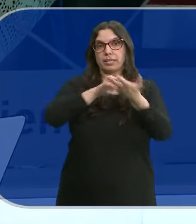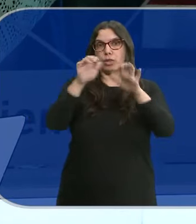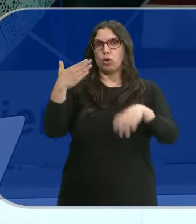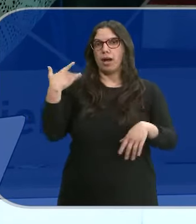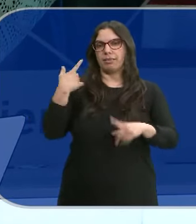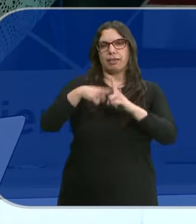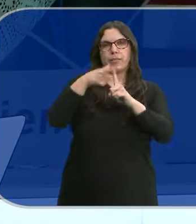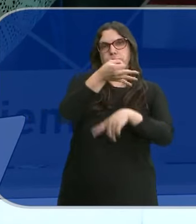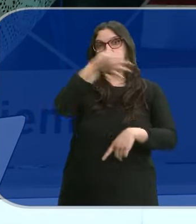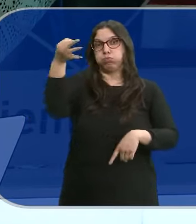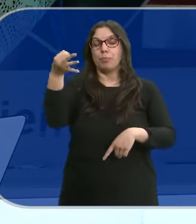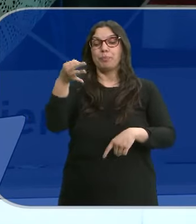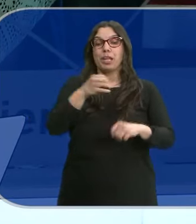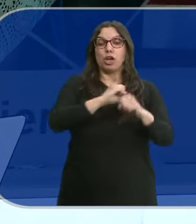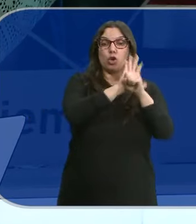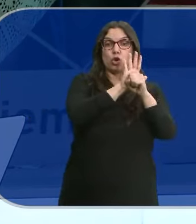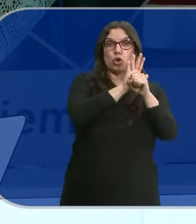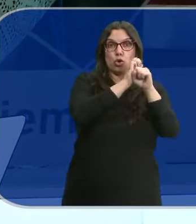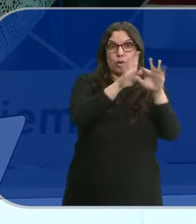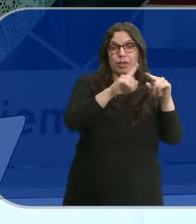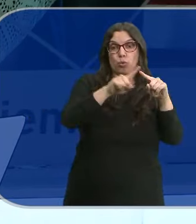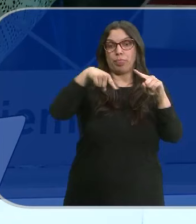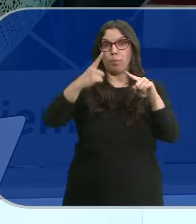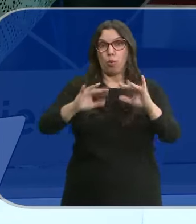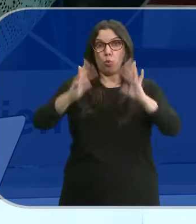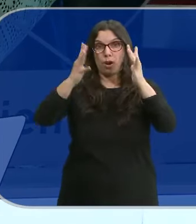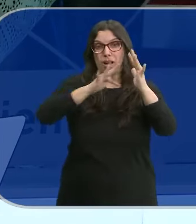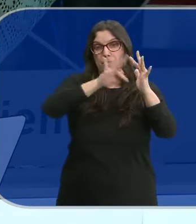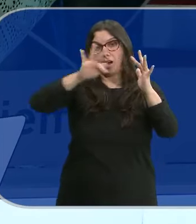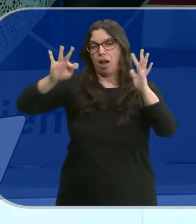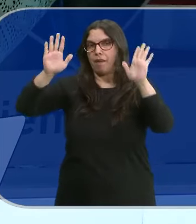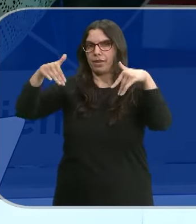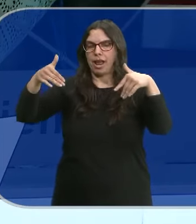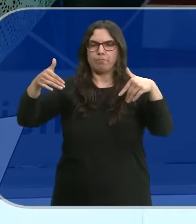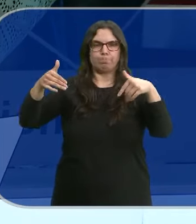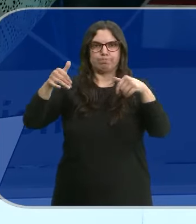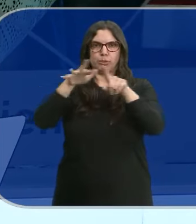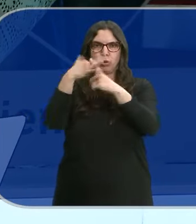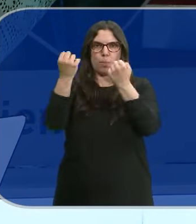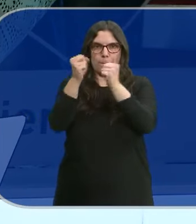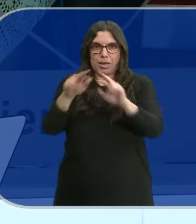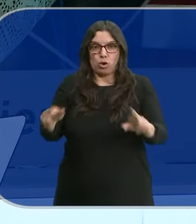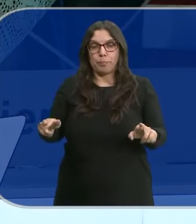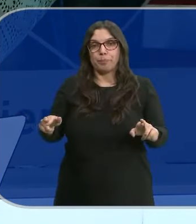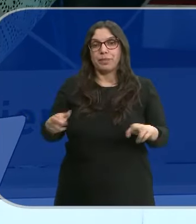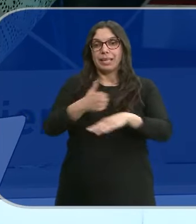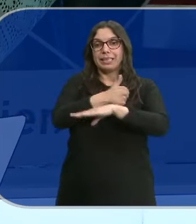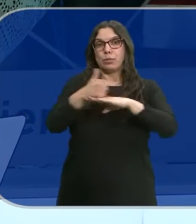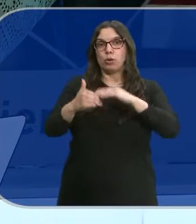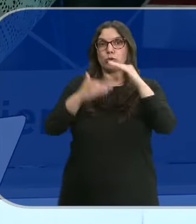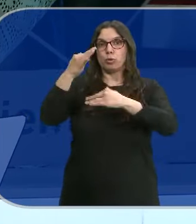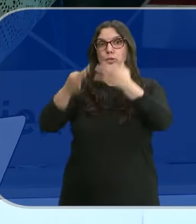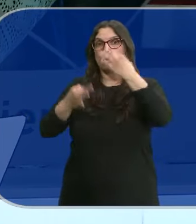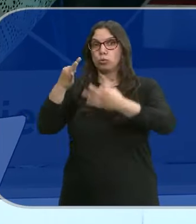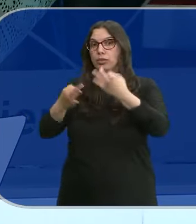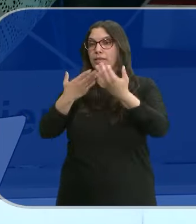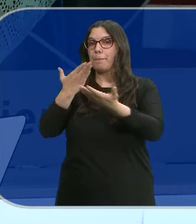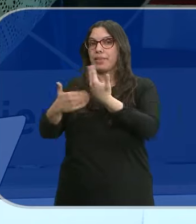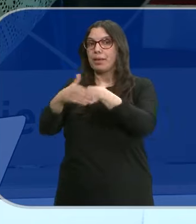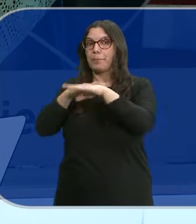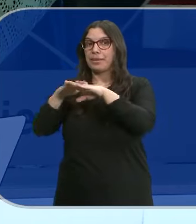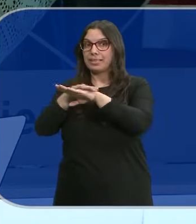nivel de excelencia, pero la pandemia y las huelgas han tensado la situación. El TSJ pide al Ministerio que otorgue los juzgados que le reclaman y que